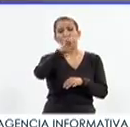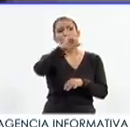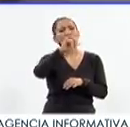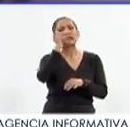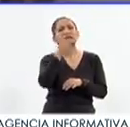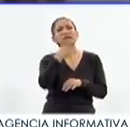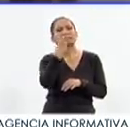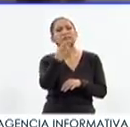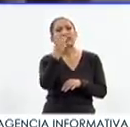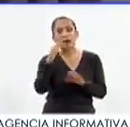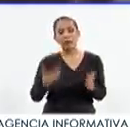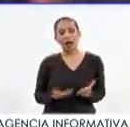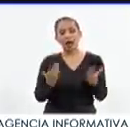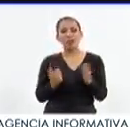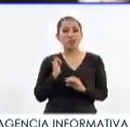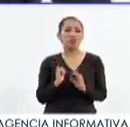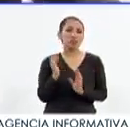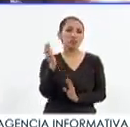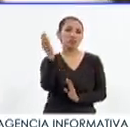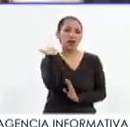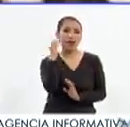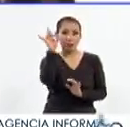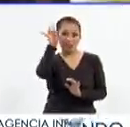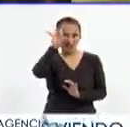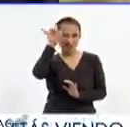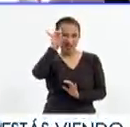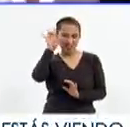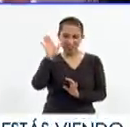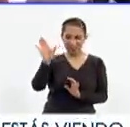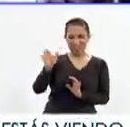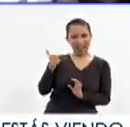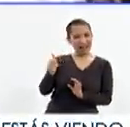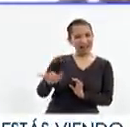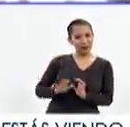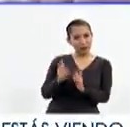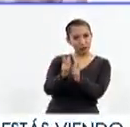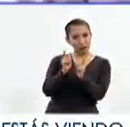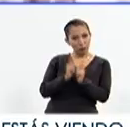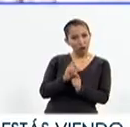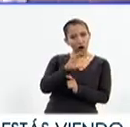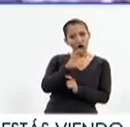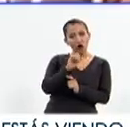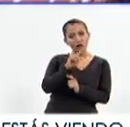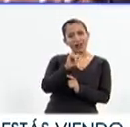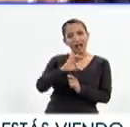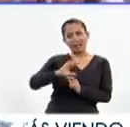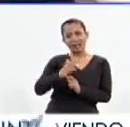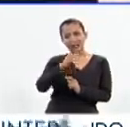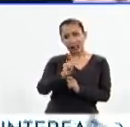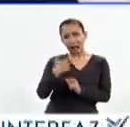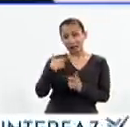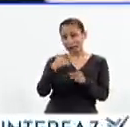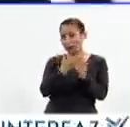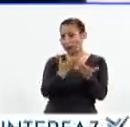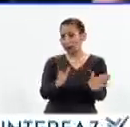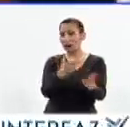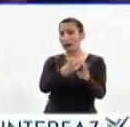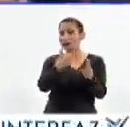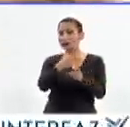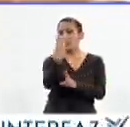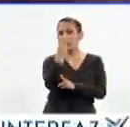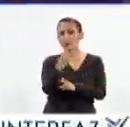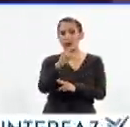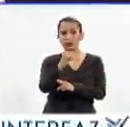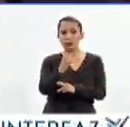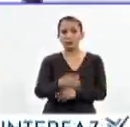hace alusión a los bailes tradicionales de los diablos característicos de la población de Costa Chica, permanecerá abierta hasta el